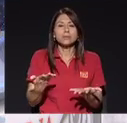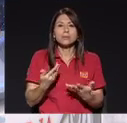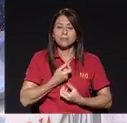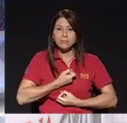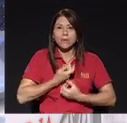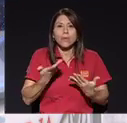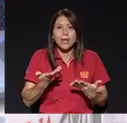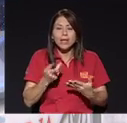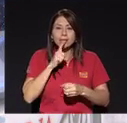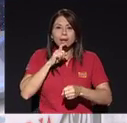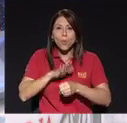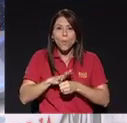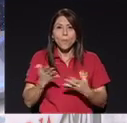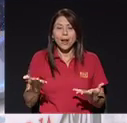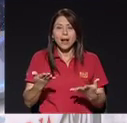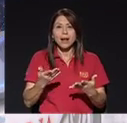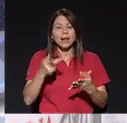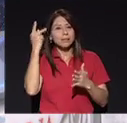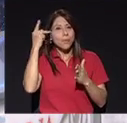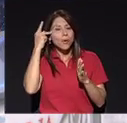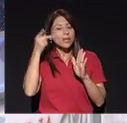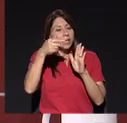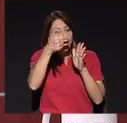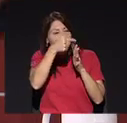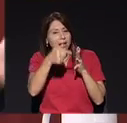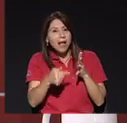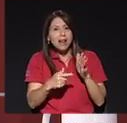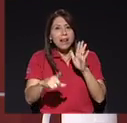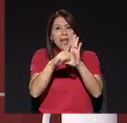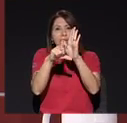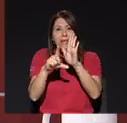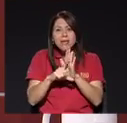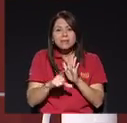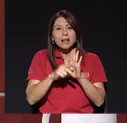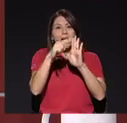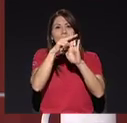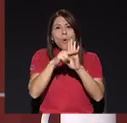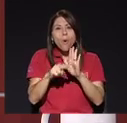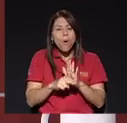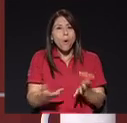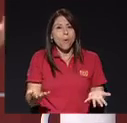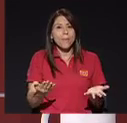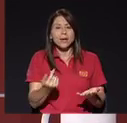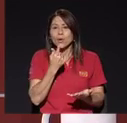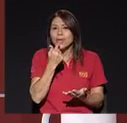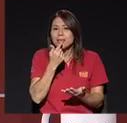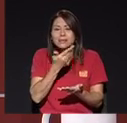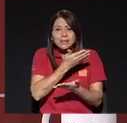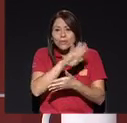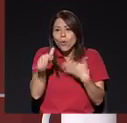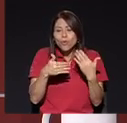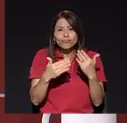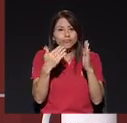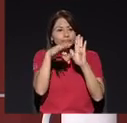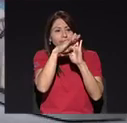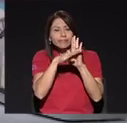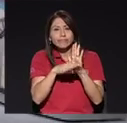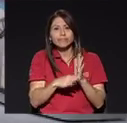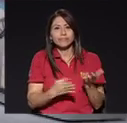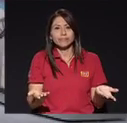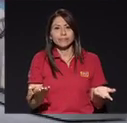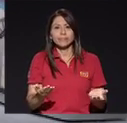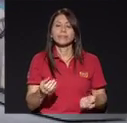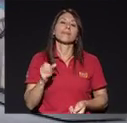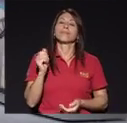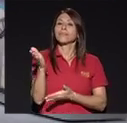que se cumplan las políticas, las leyes, las normas, lo que dicen los protocolos.